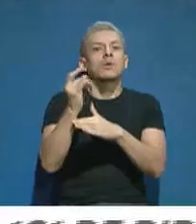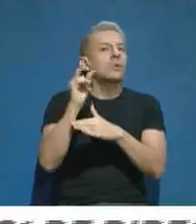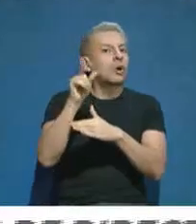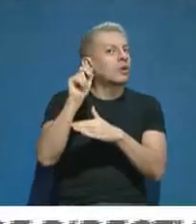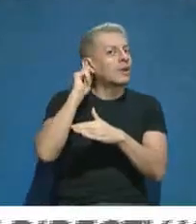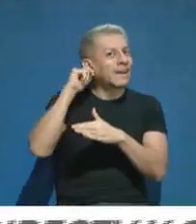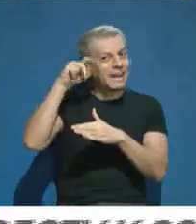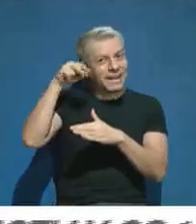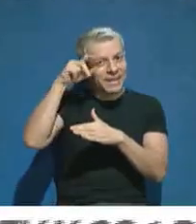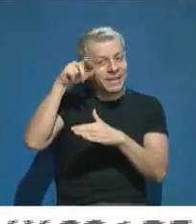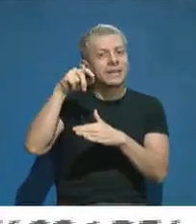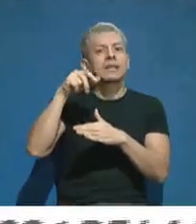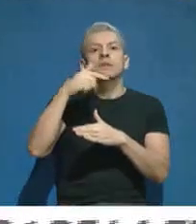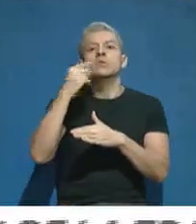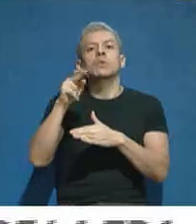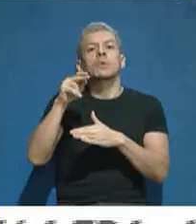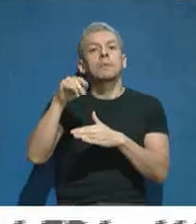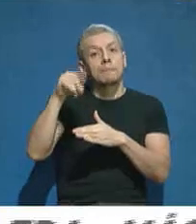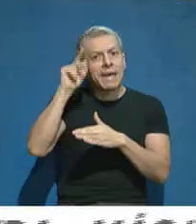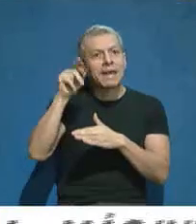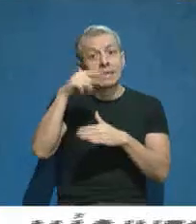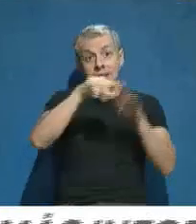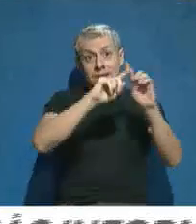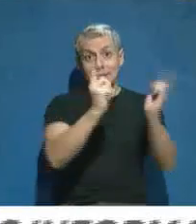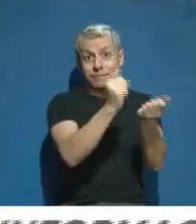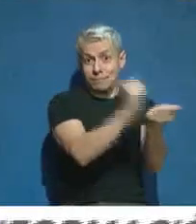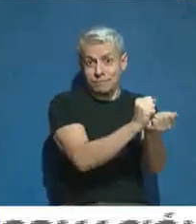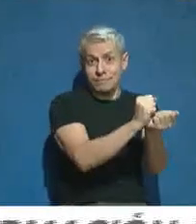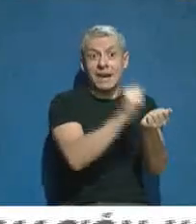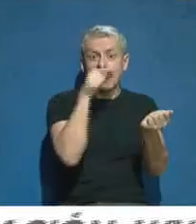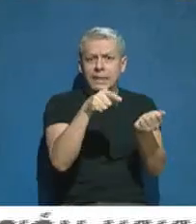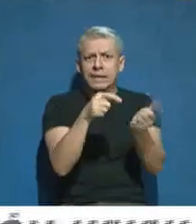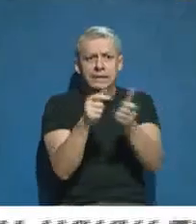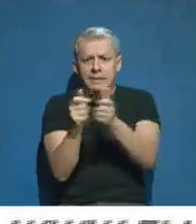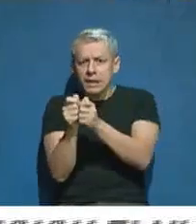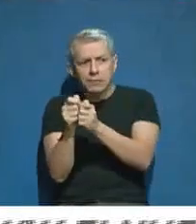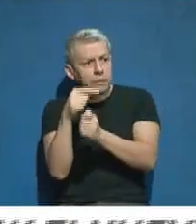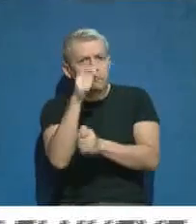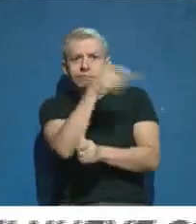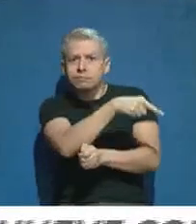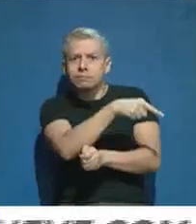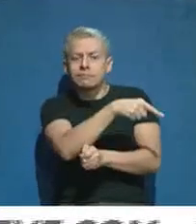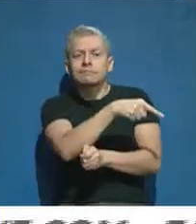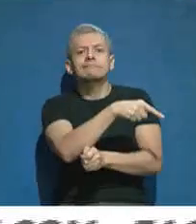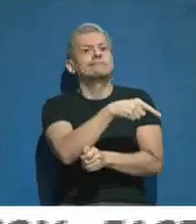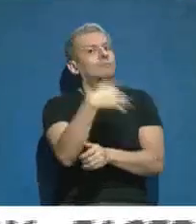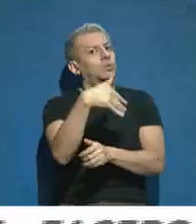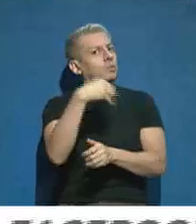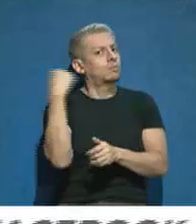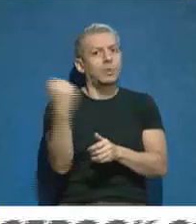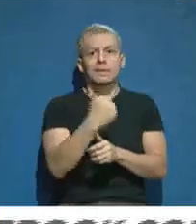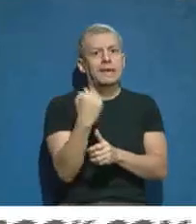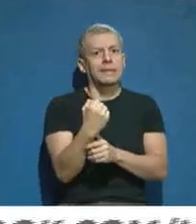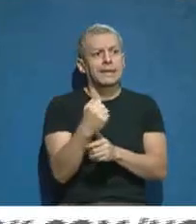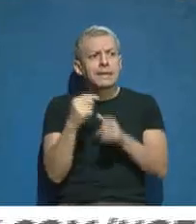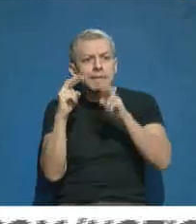donde encontraron, por el seguimiento satelital del dispositivo, dónde estaba ubicado. Y este es un elemento clave y muy importante en el